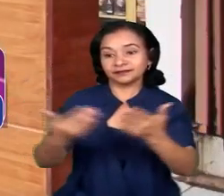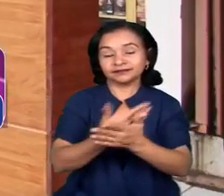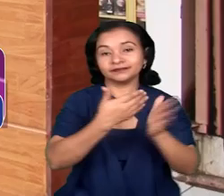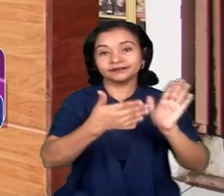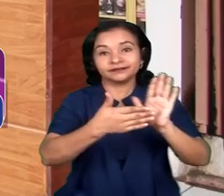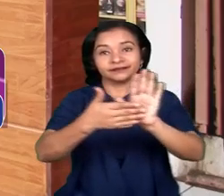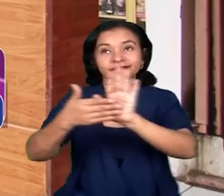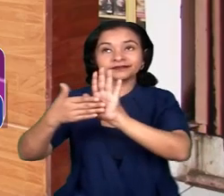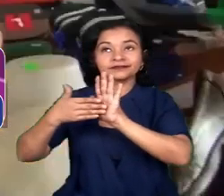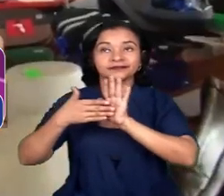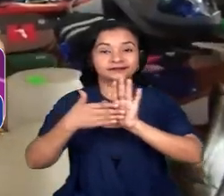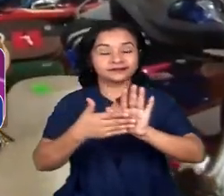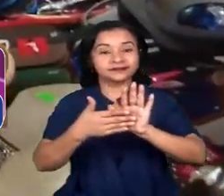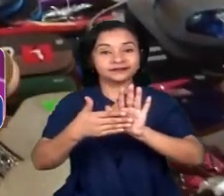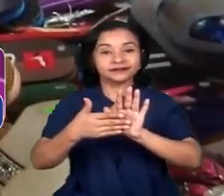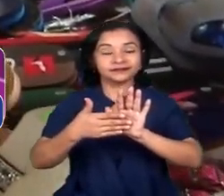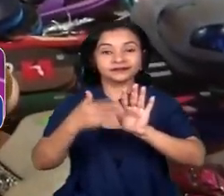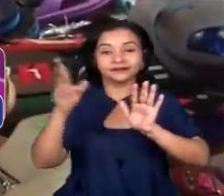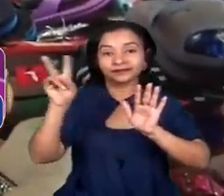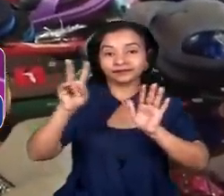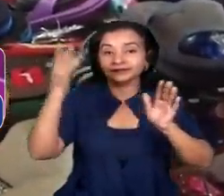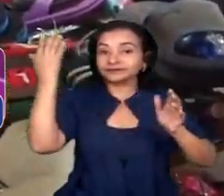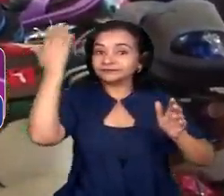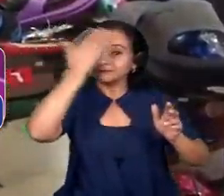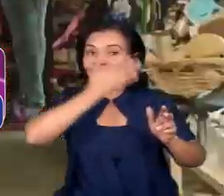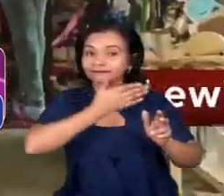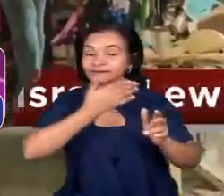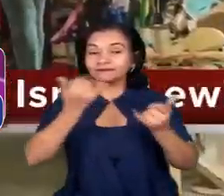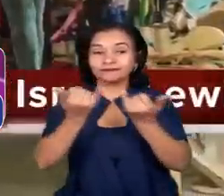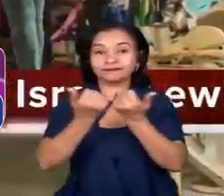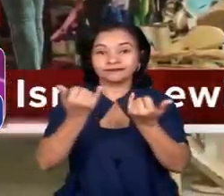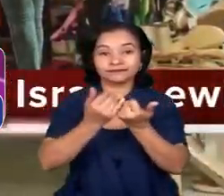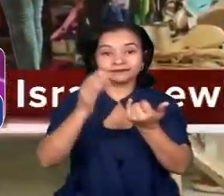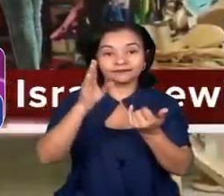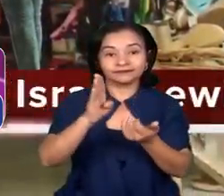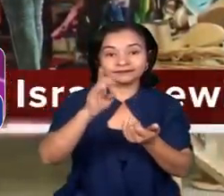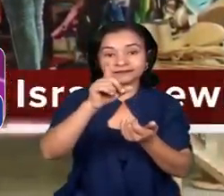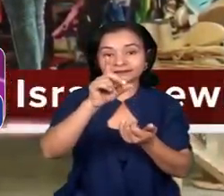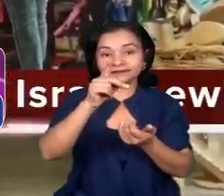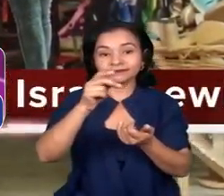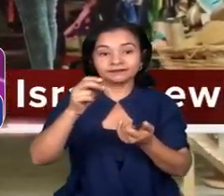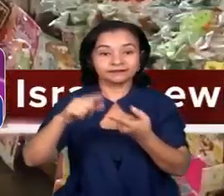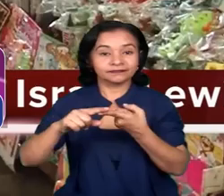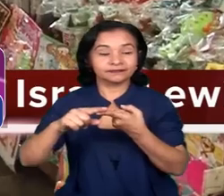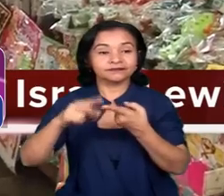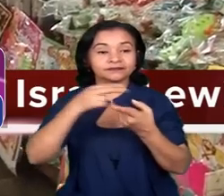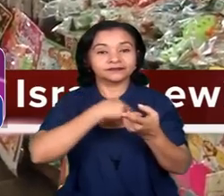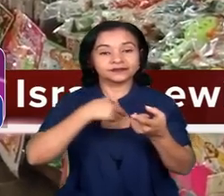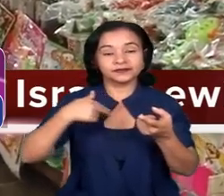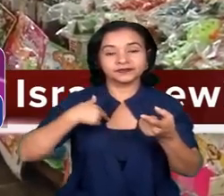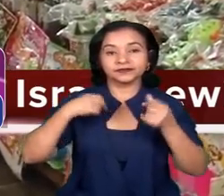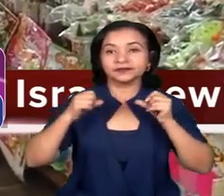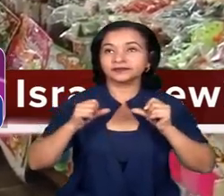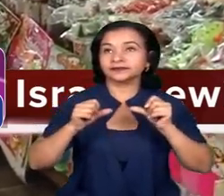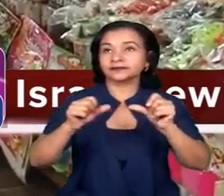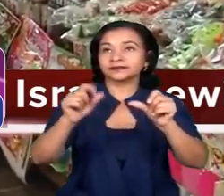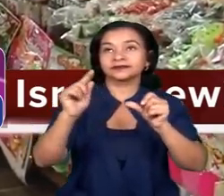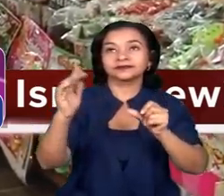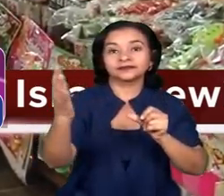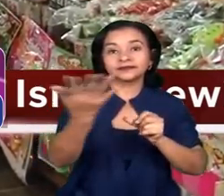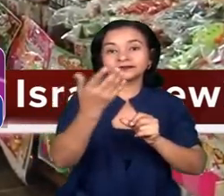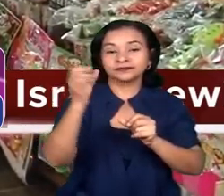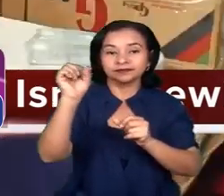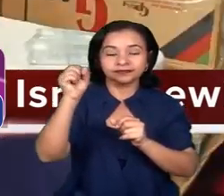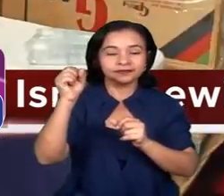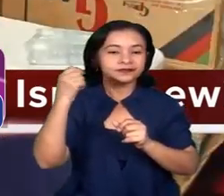modelo de Viernes Negro, de Black Weekend, que tenemos en los mercados y que vamos a institucionalizar todos los fines de